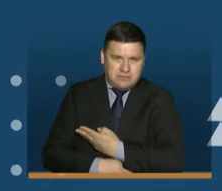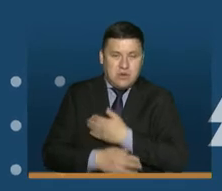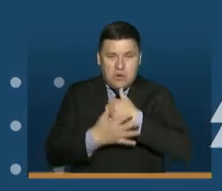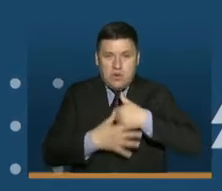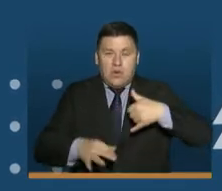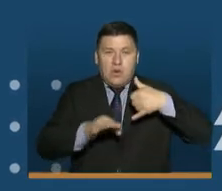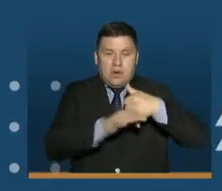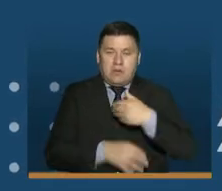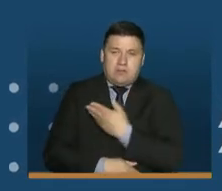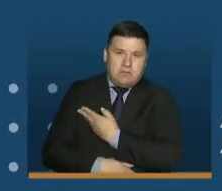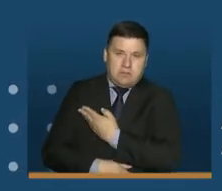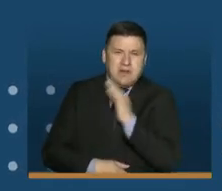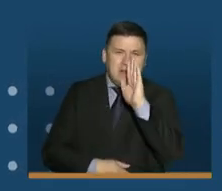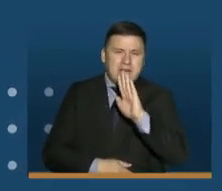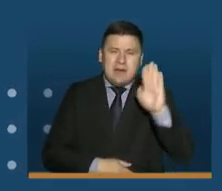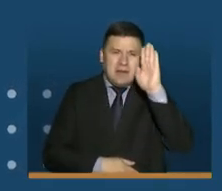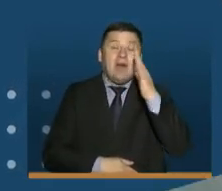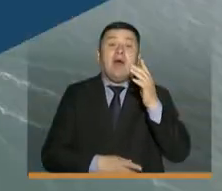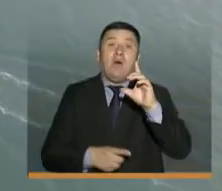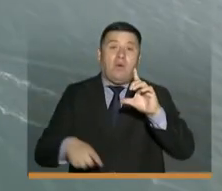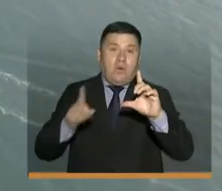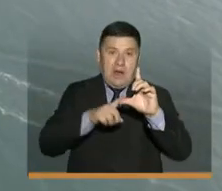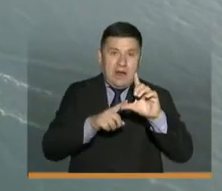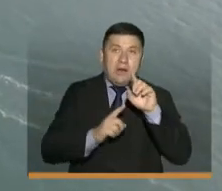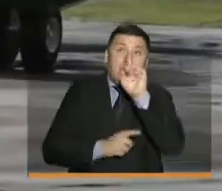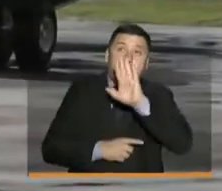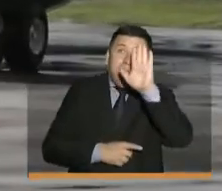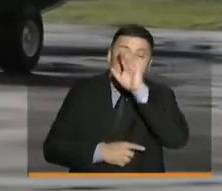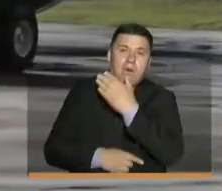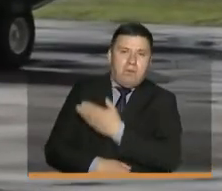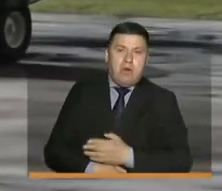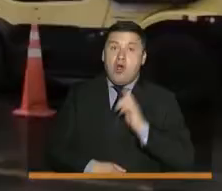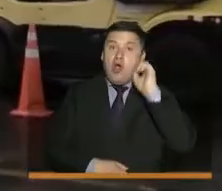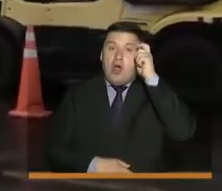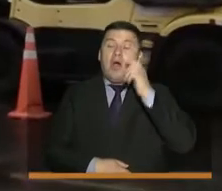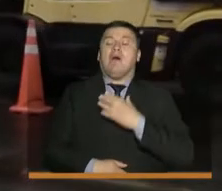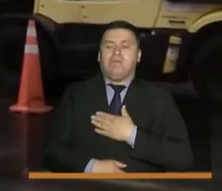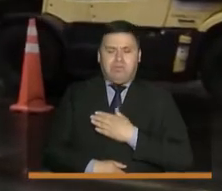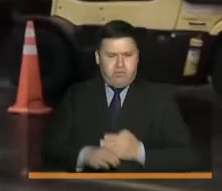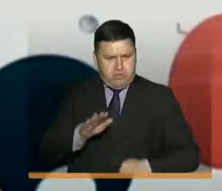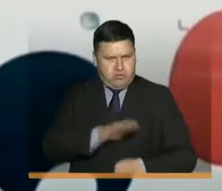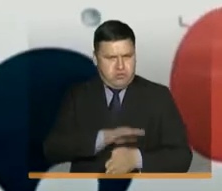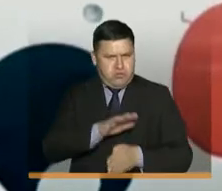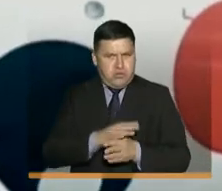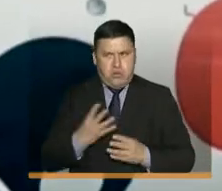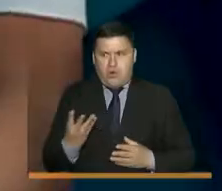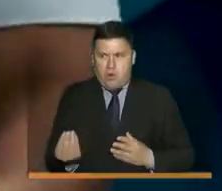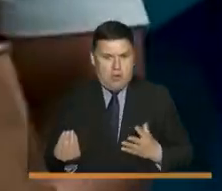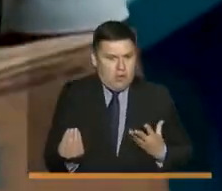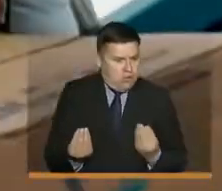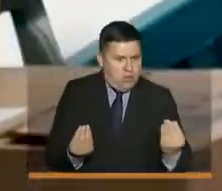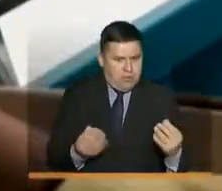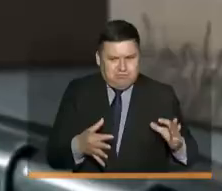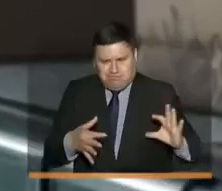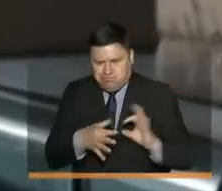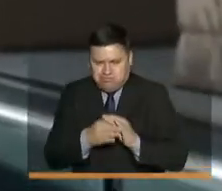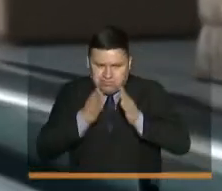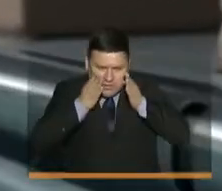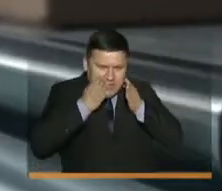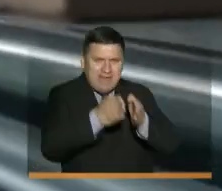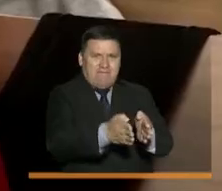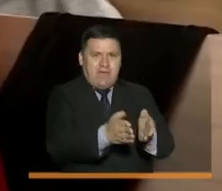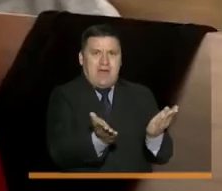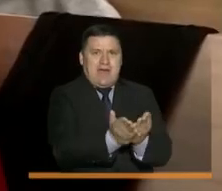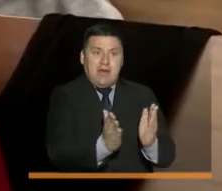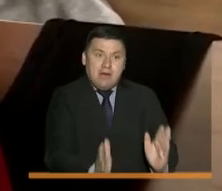Guaviare y Uribia en el departamento de La Guajira. Así, el Gobierno Nacional continúa siendo equipo por la educación y la meta es